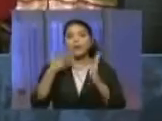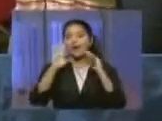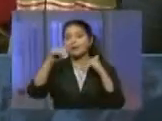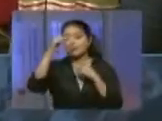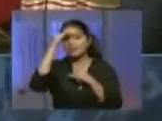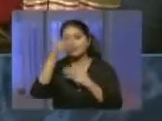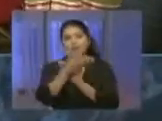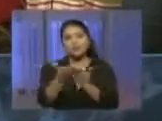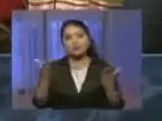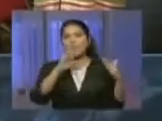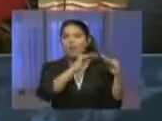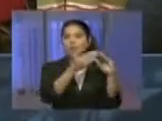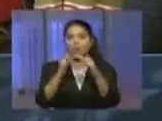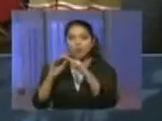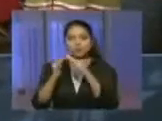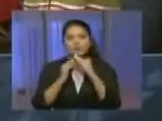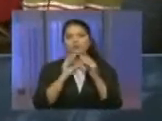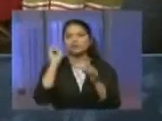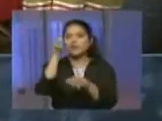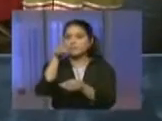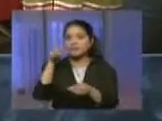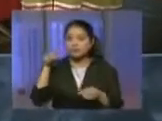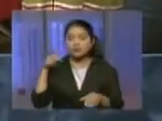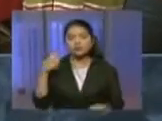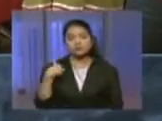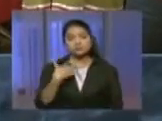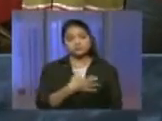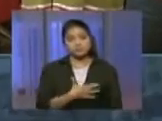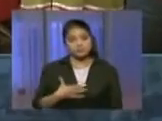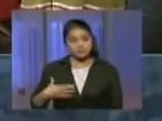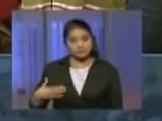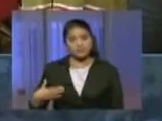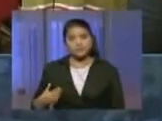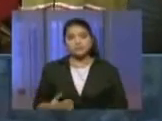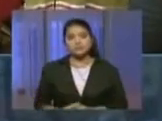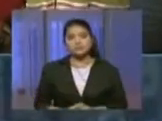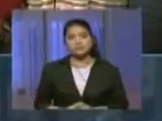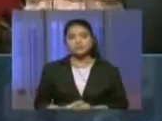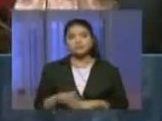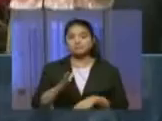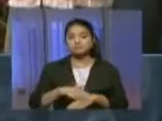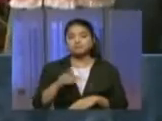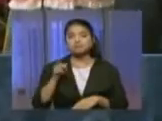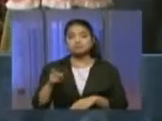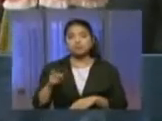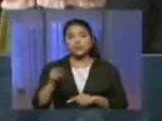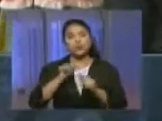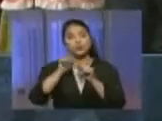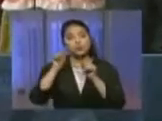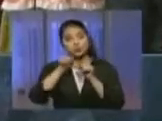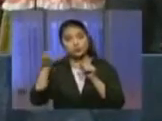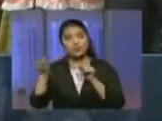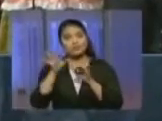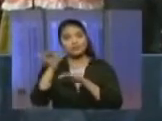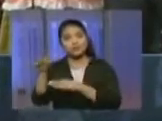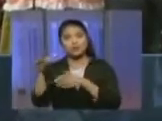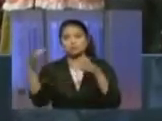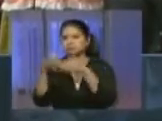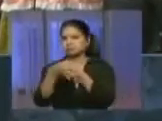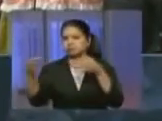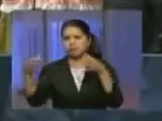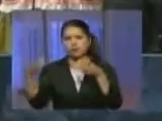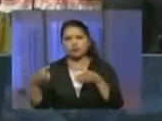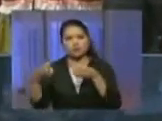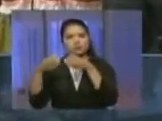comunidades de la amazonas Por eso yo quiero ya que ustedes están allá tremenda asamblea